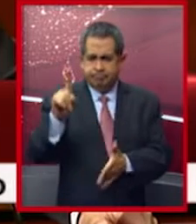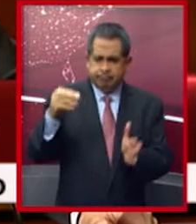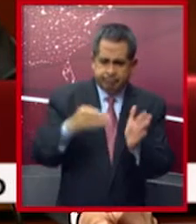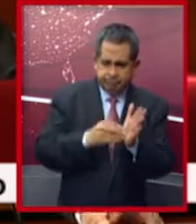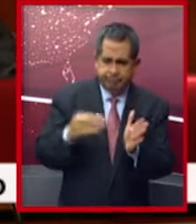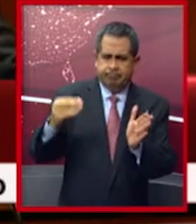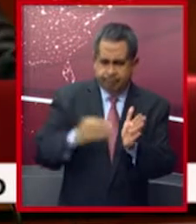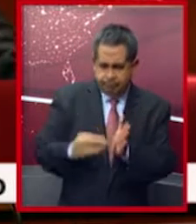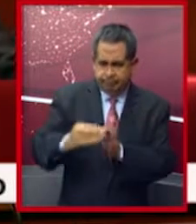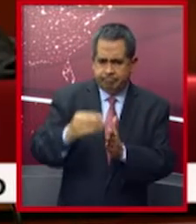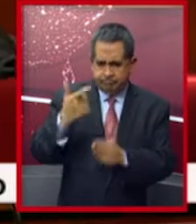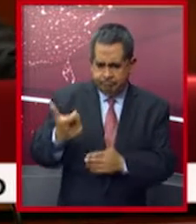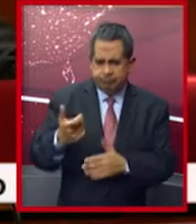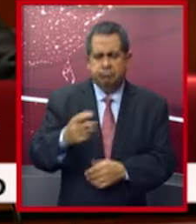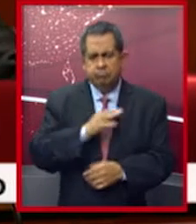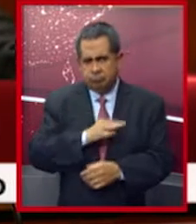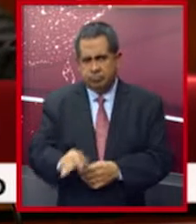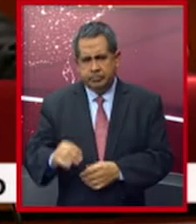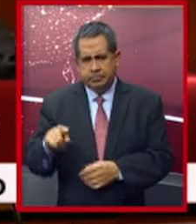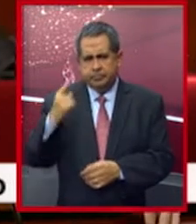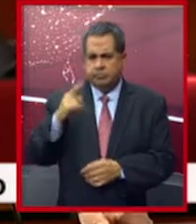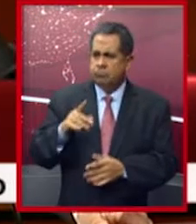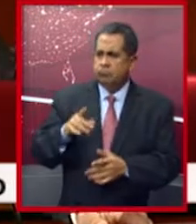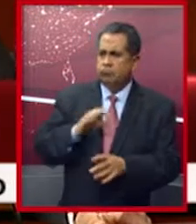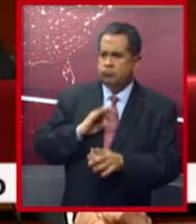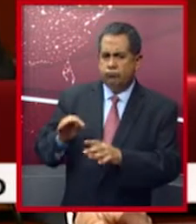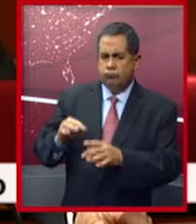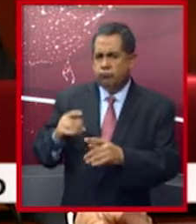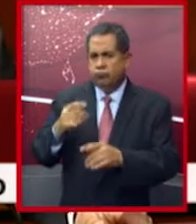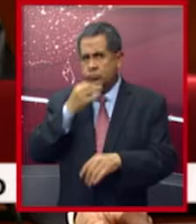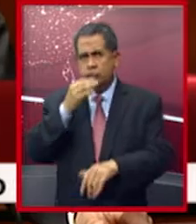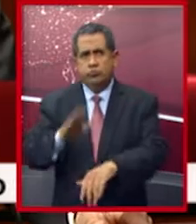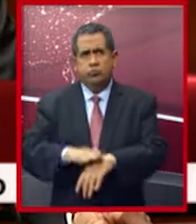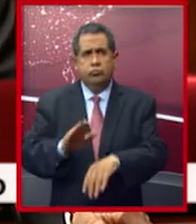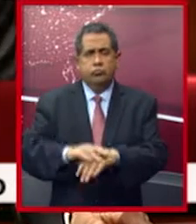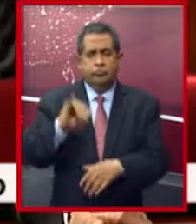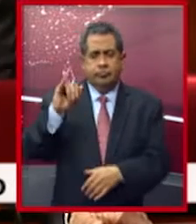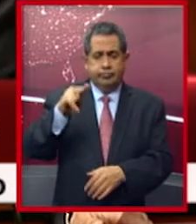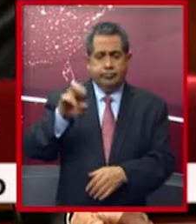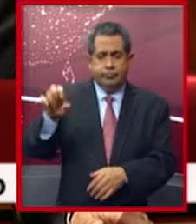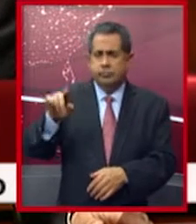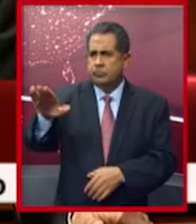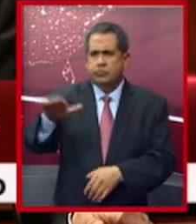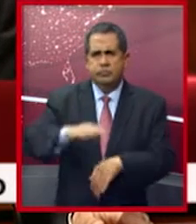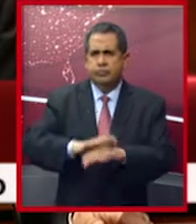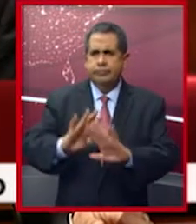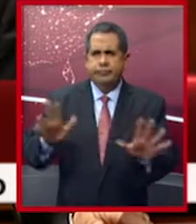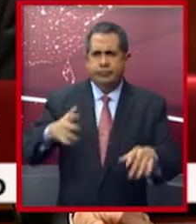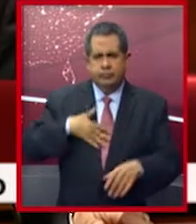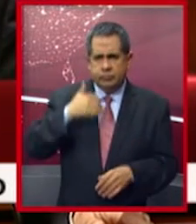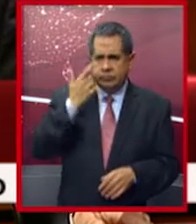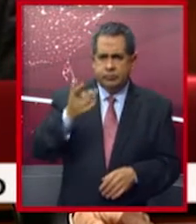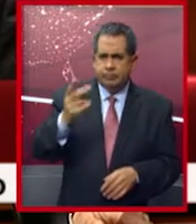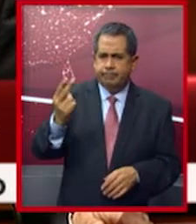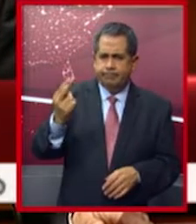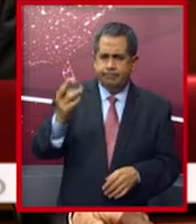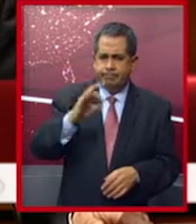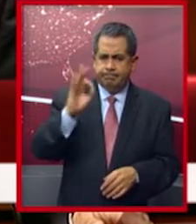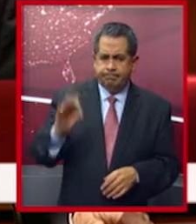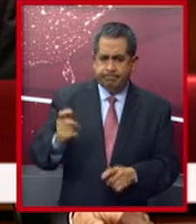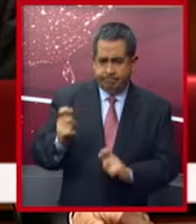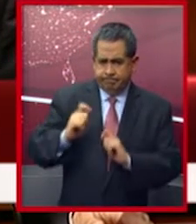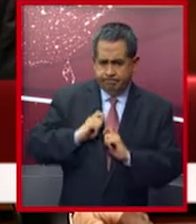de pesos. Y es tan fácil como ir a renunciar a la autoridad electoral a ese 25%